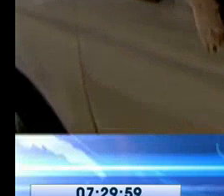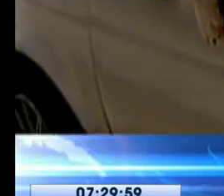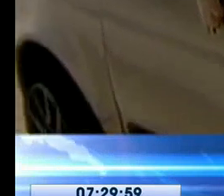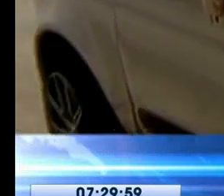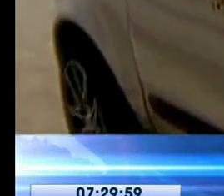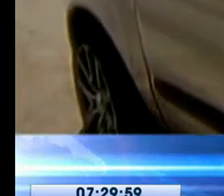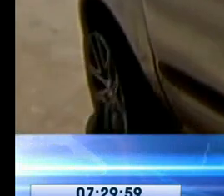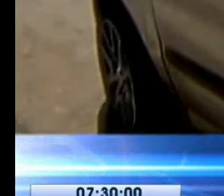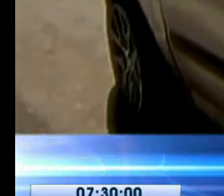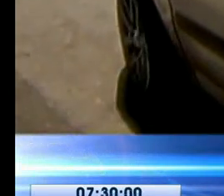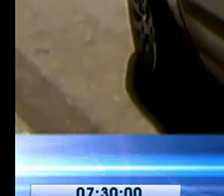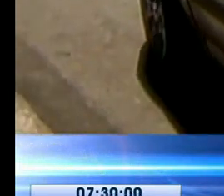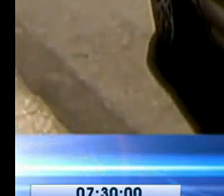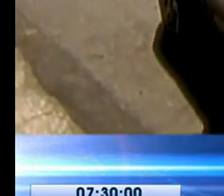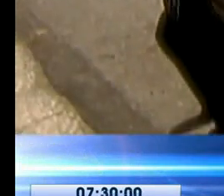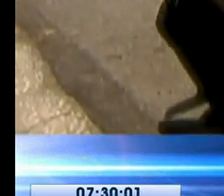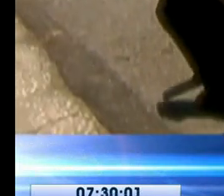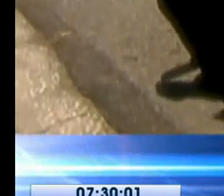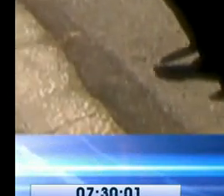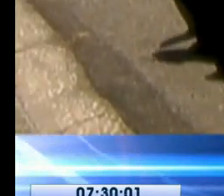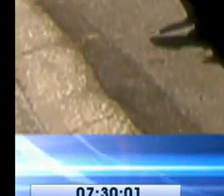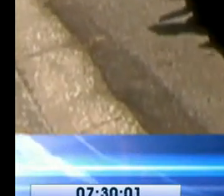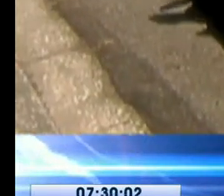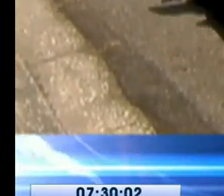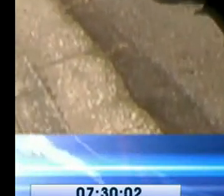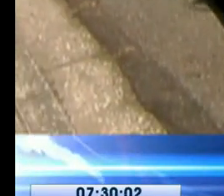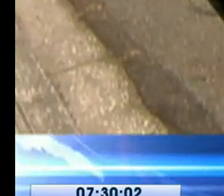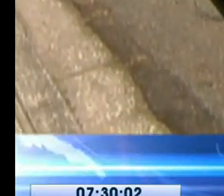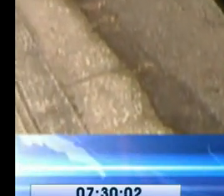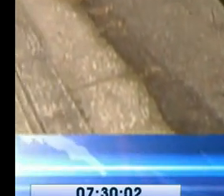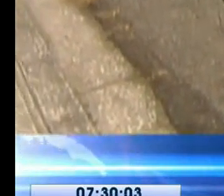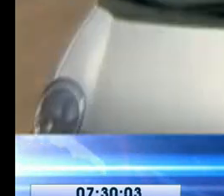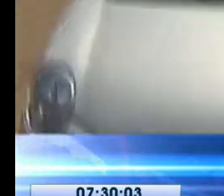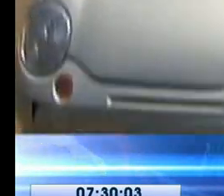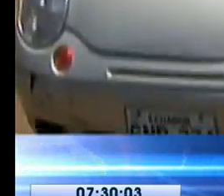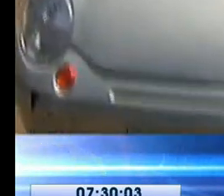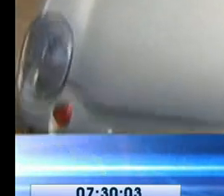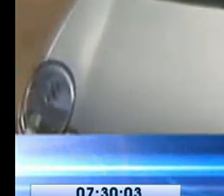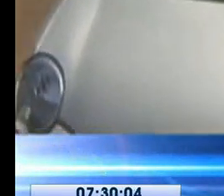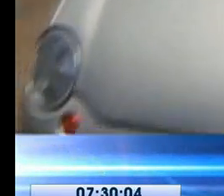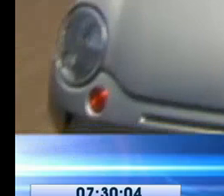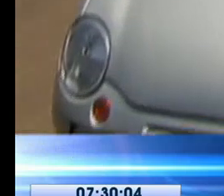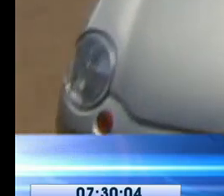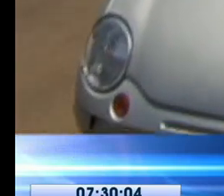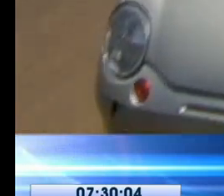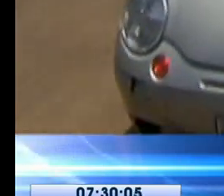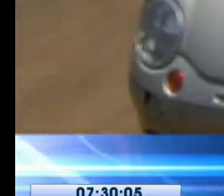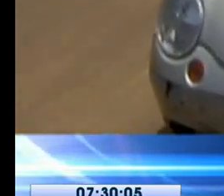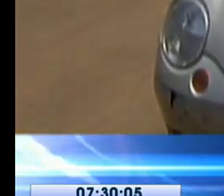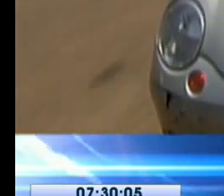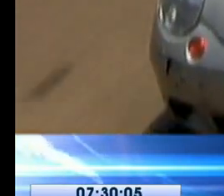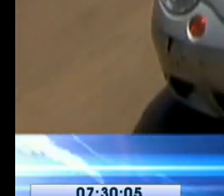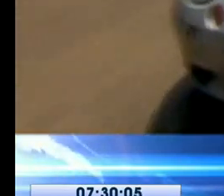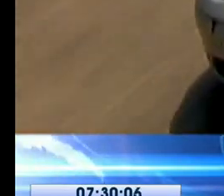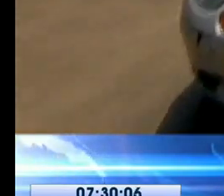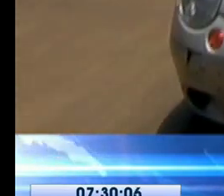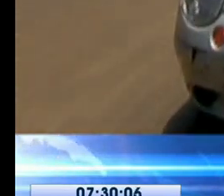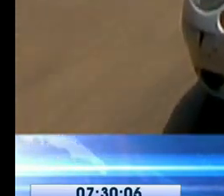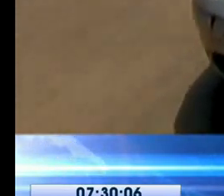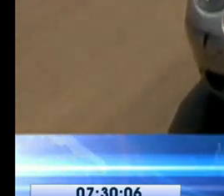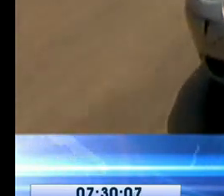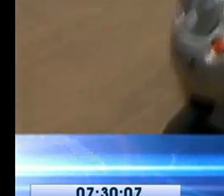Además, les mostraremos la insólita historia de una mascota que no se despega de su dueño ni un solo minuto.